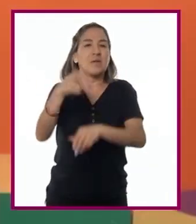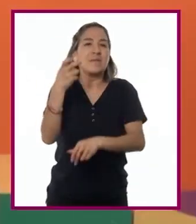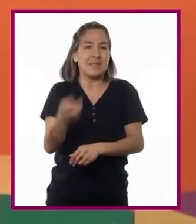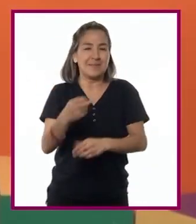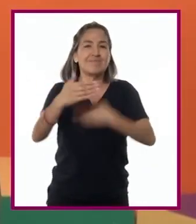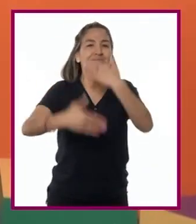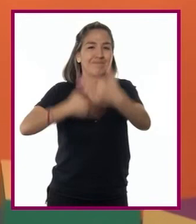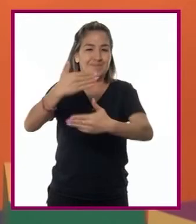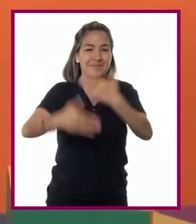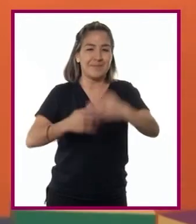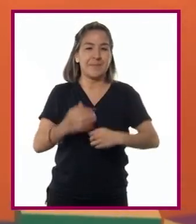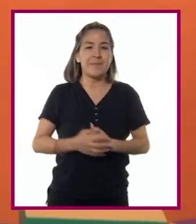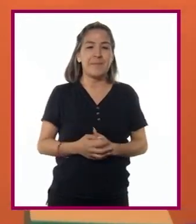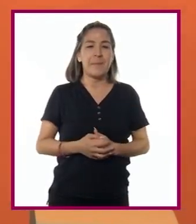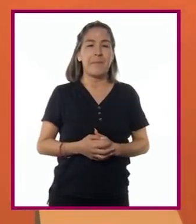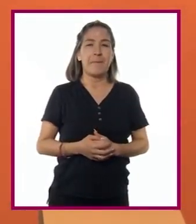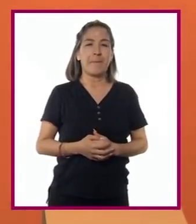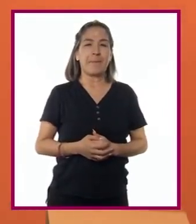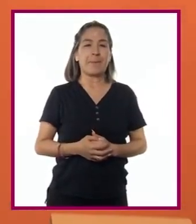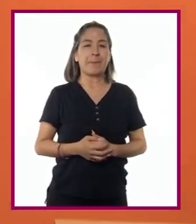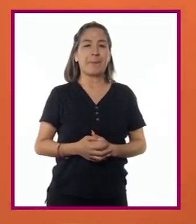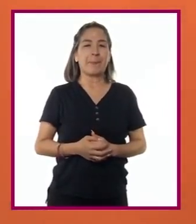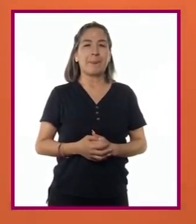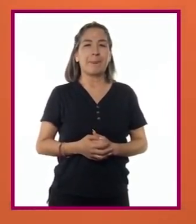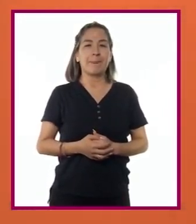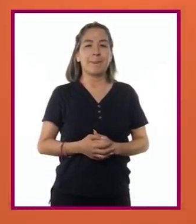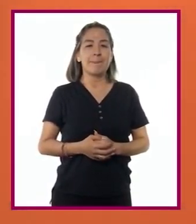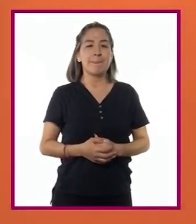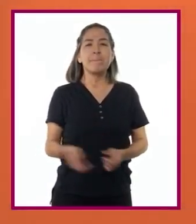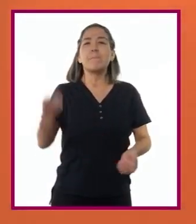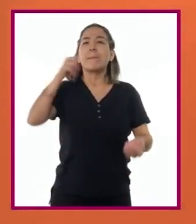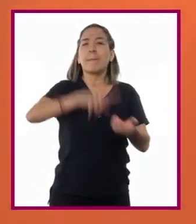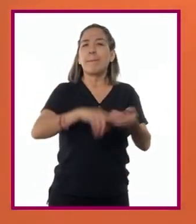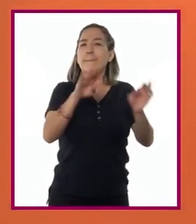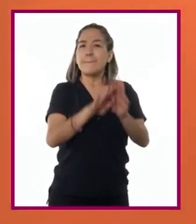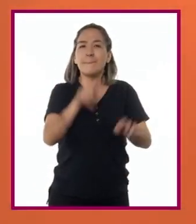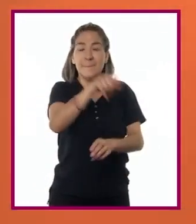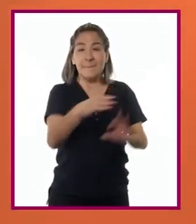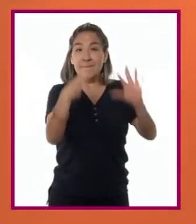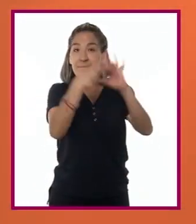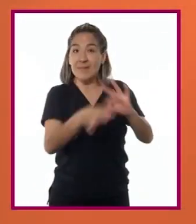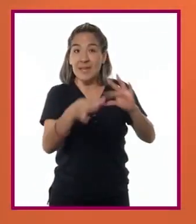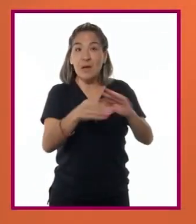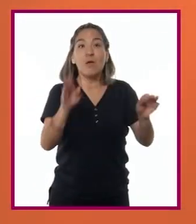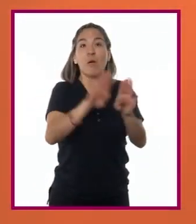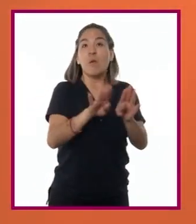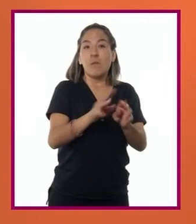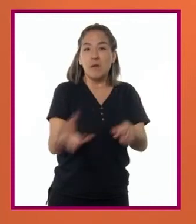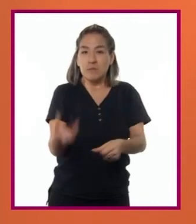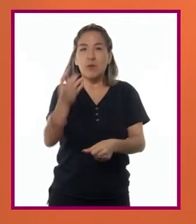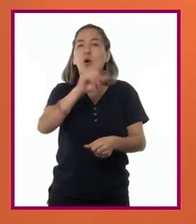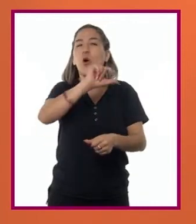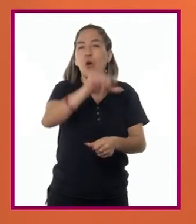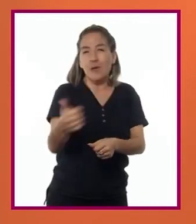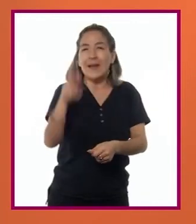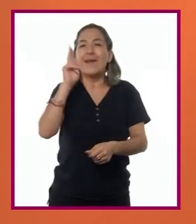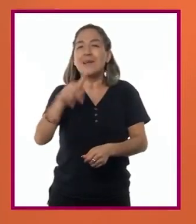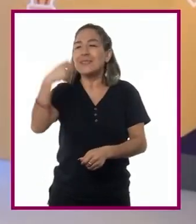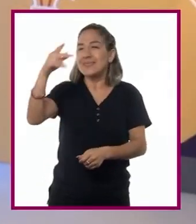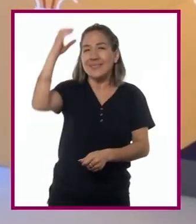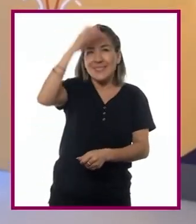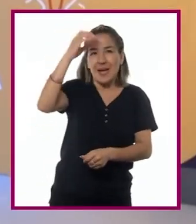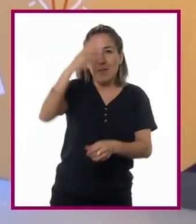investigaciones. Es inconsistente en sus planteamientos, ya que no se integran con otros campos del saber